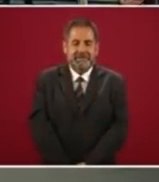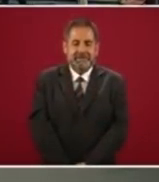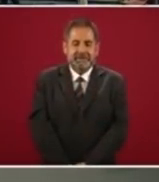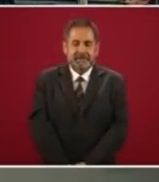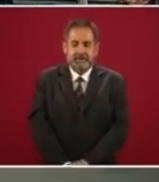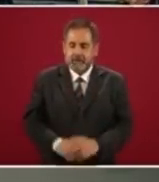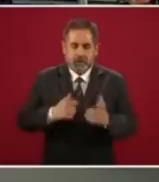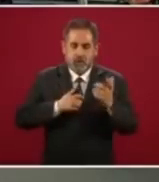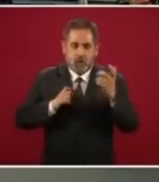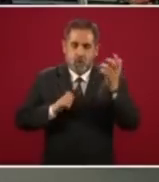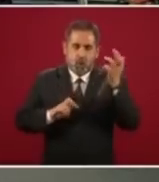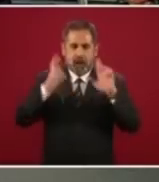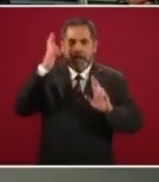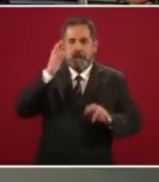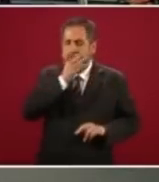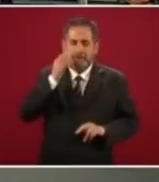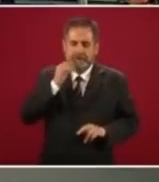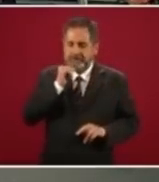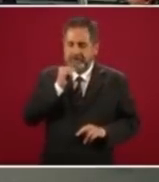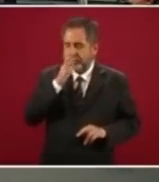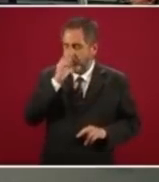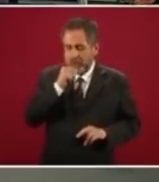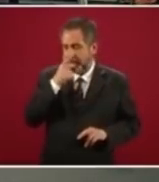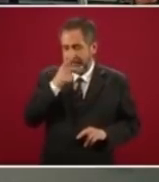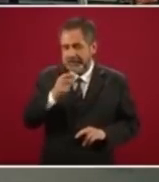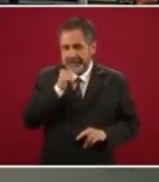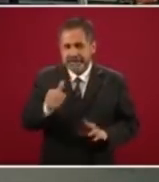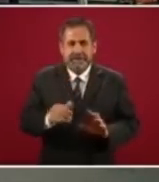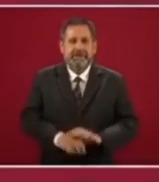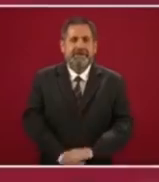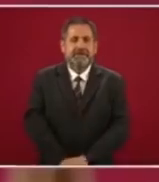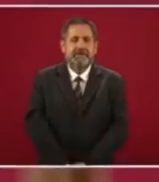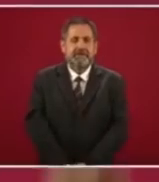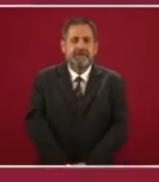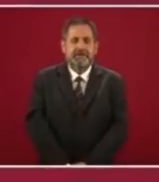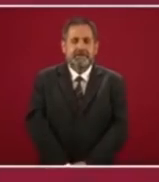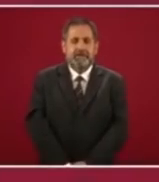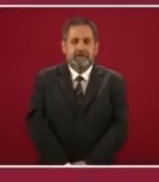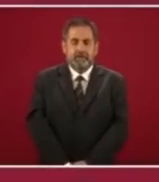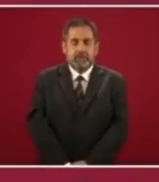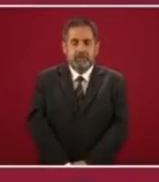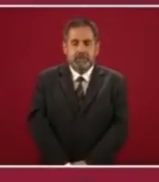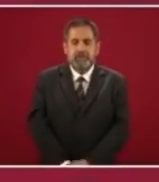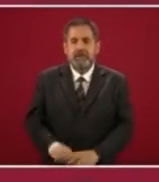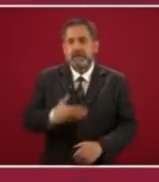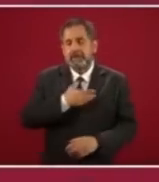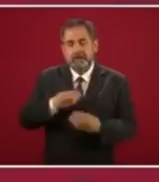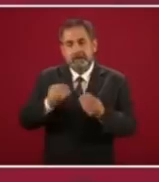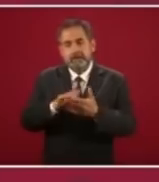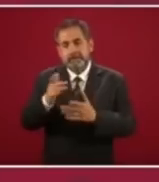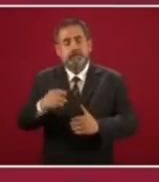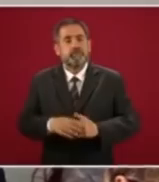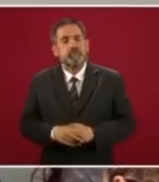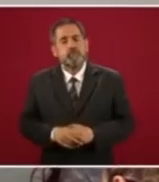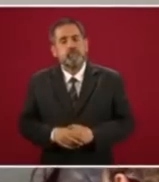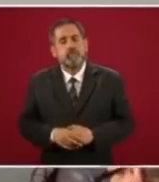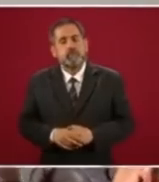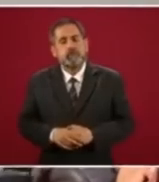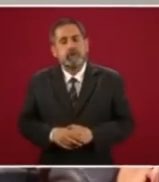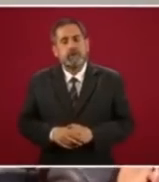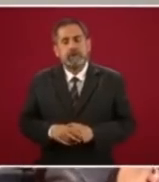Estoy en huelga, no puedo hablar de eso. Presidente, muchas gracias. A finales de enero,